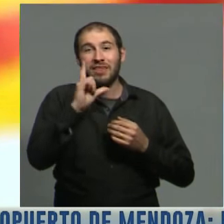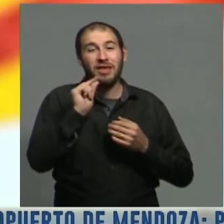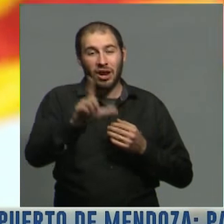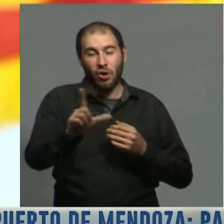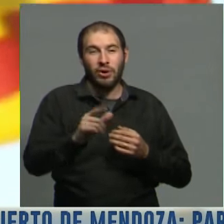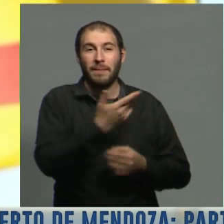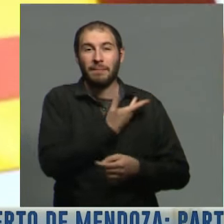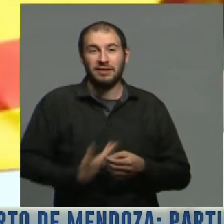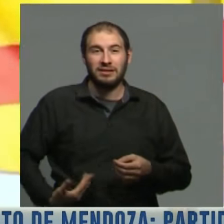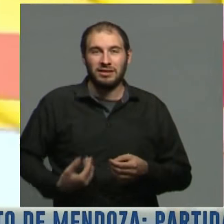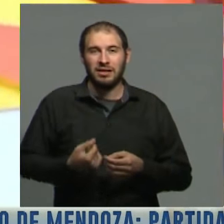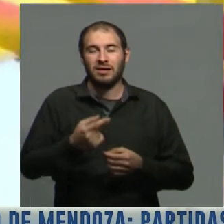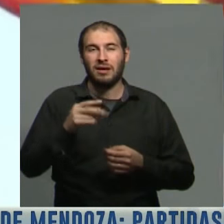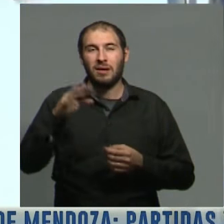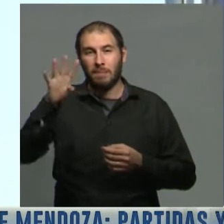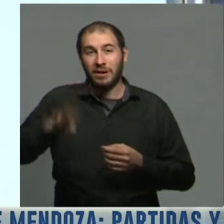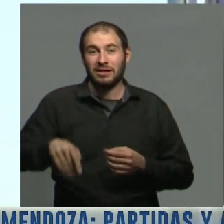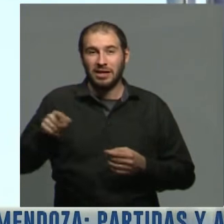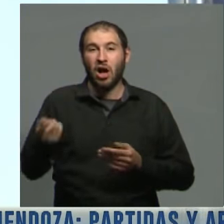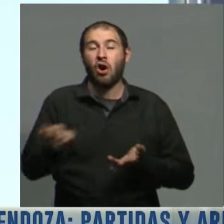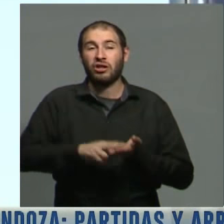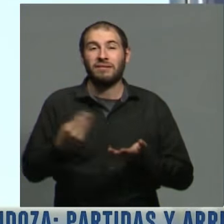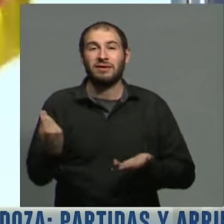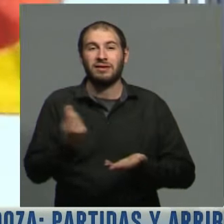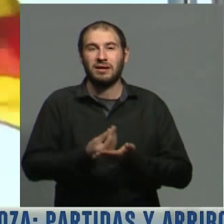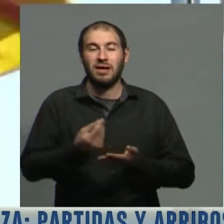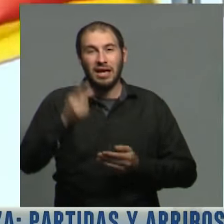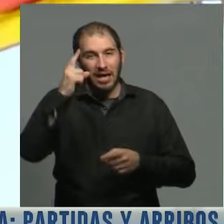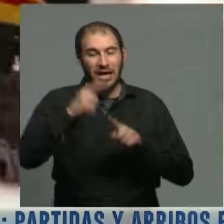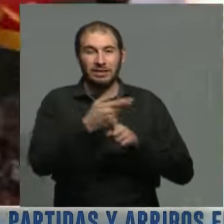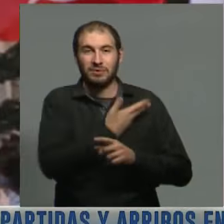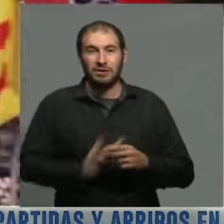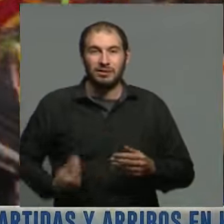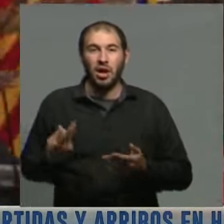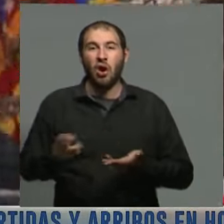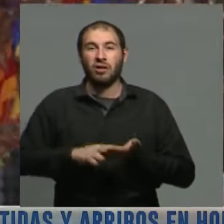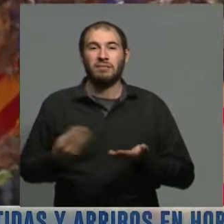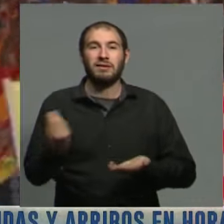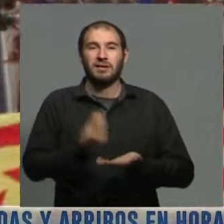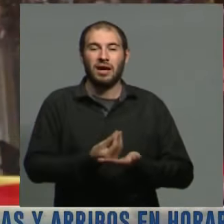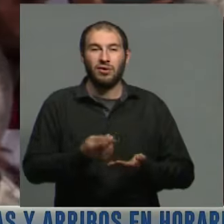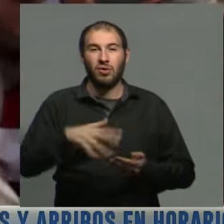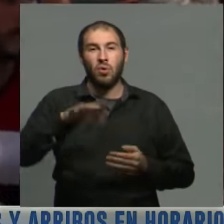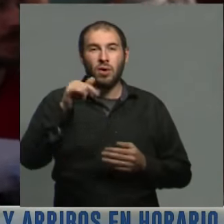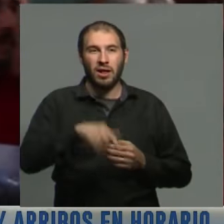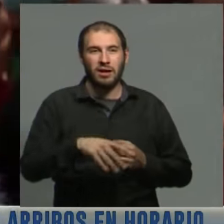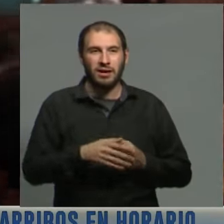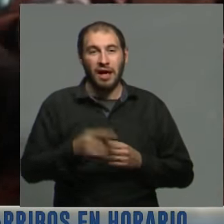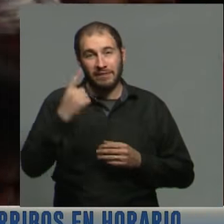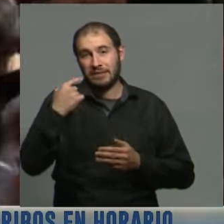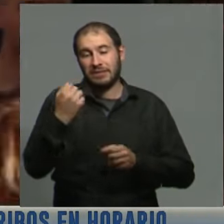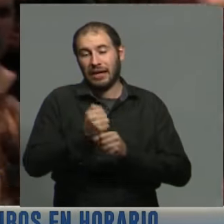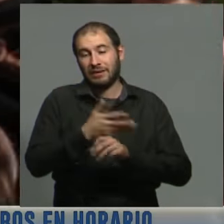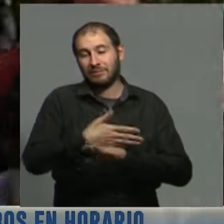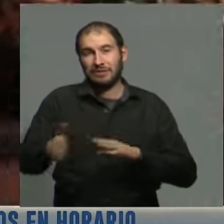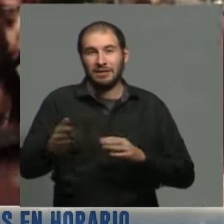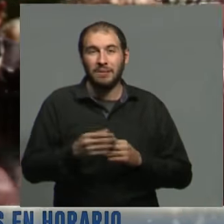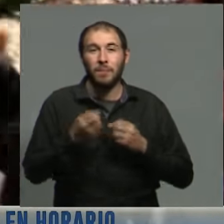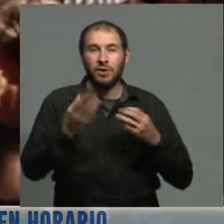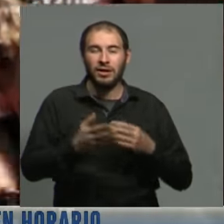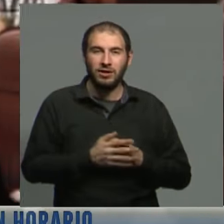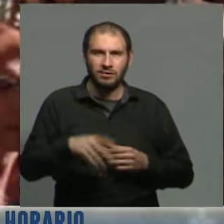lunes, si el presidente Puigdemont intentará volver, el expresidente Puigdemont intentará volver al Palau de la Generalitat para continuar con sus funciones,